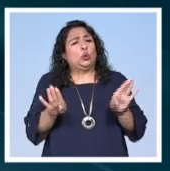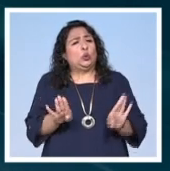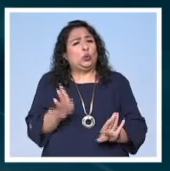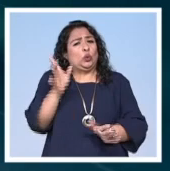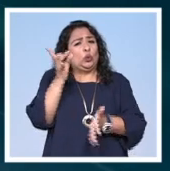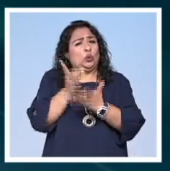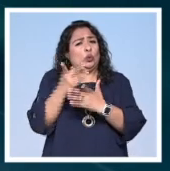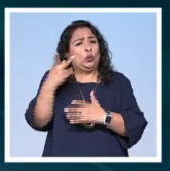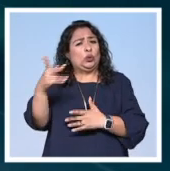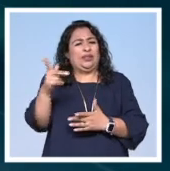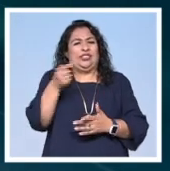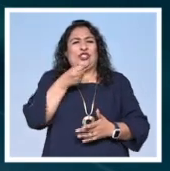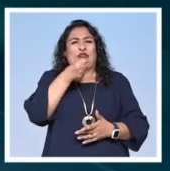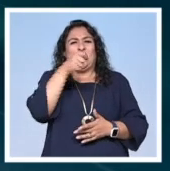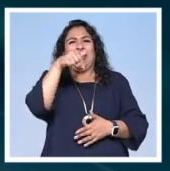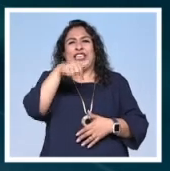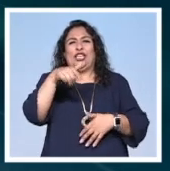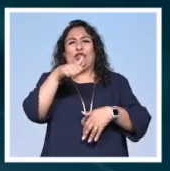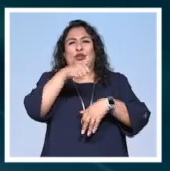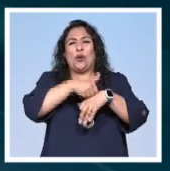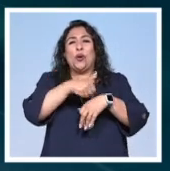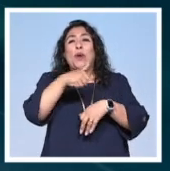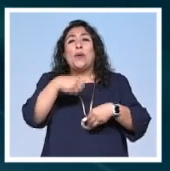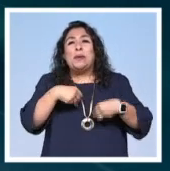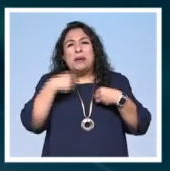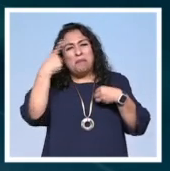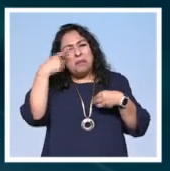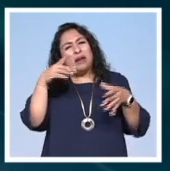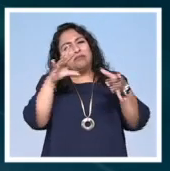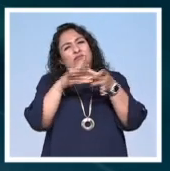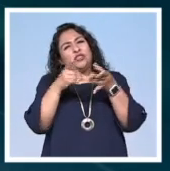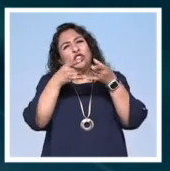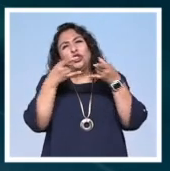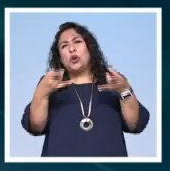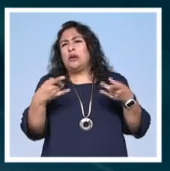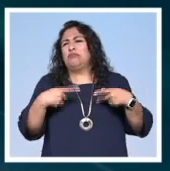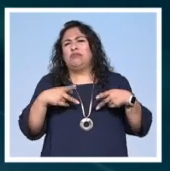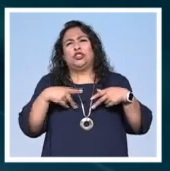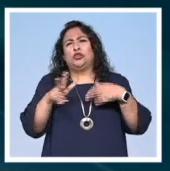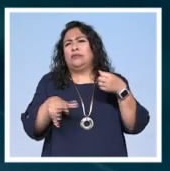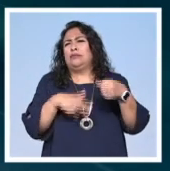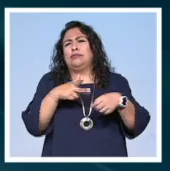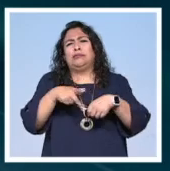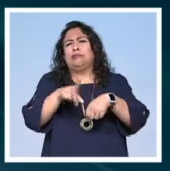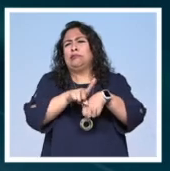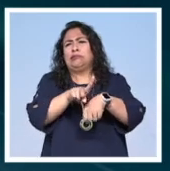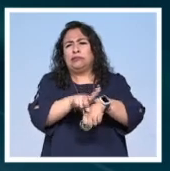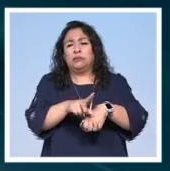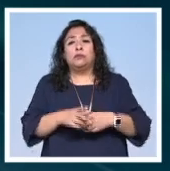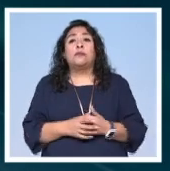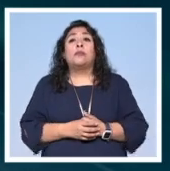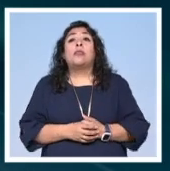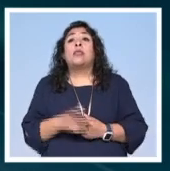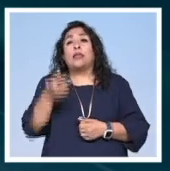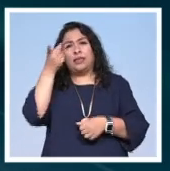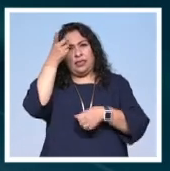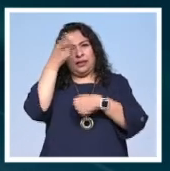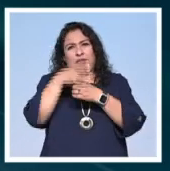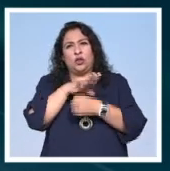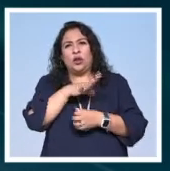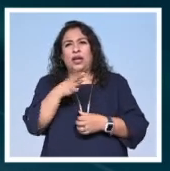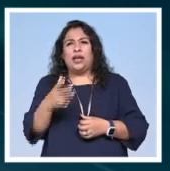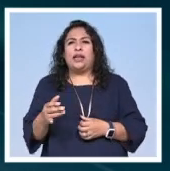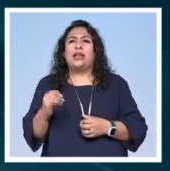de la conductora de Aquí nos tocó vivir para contar las historias de a pie historias del día a día la directora general del